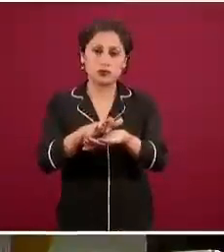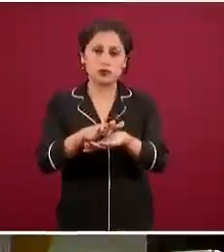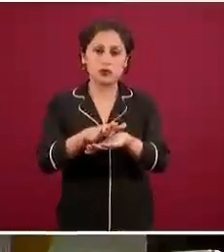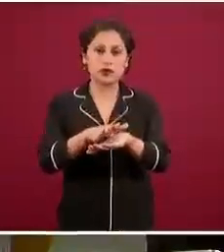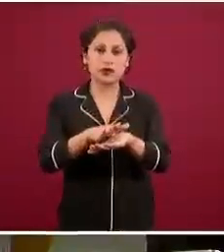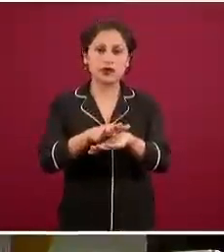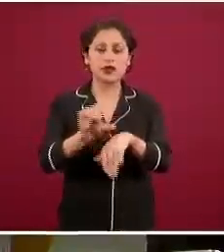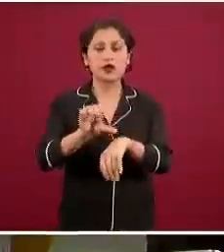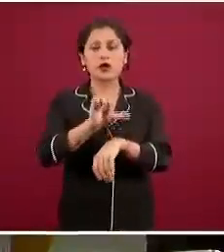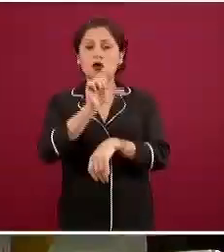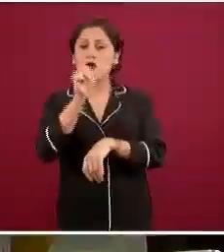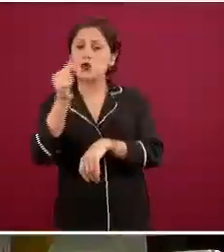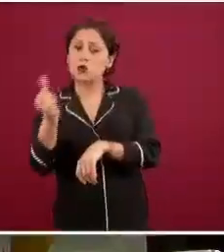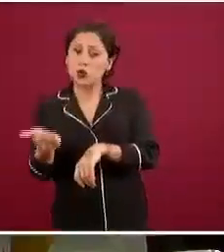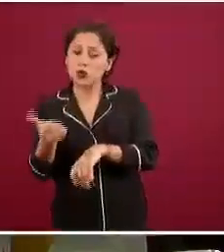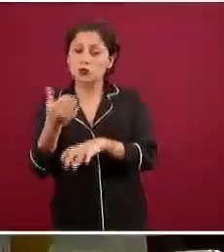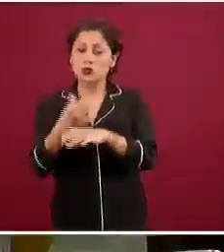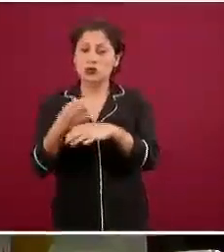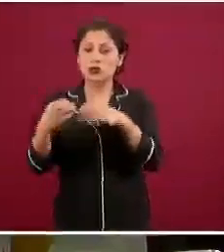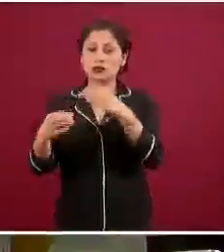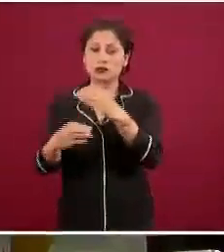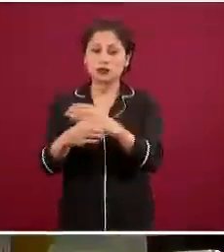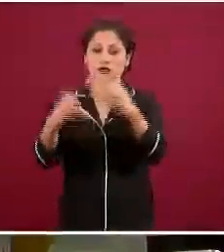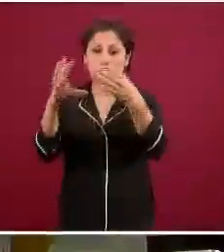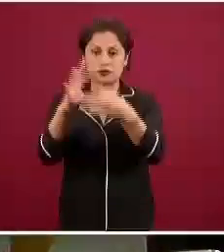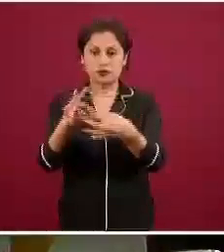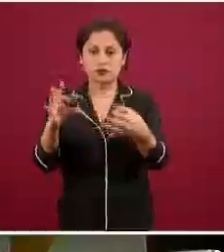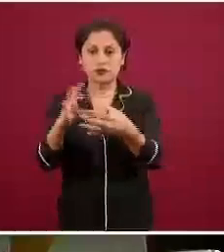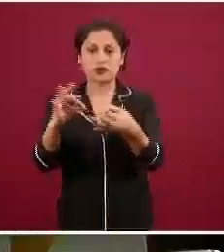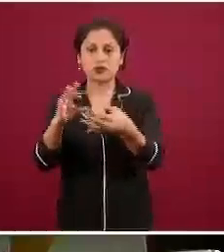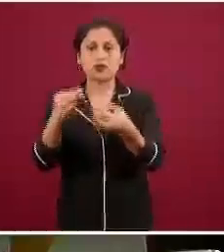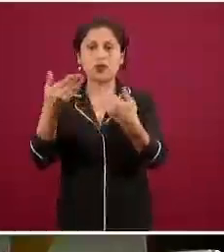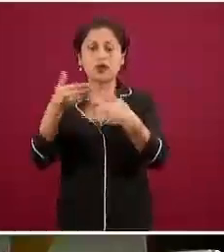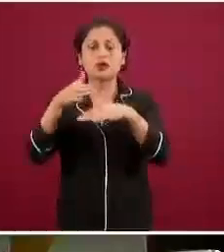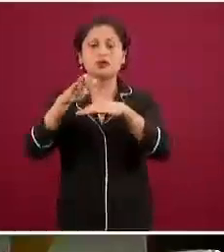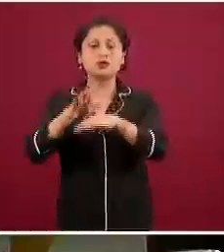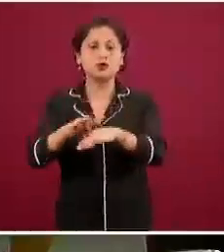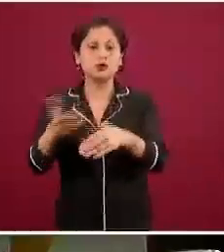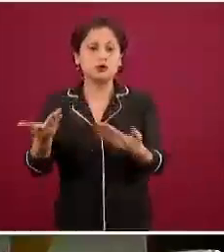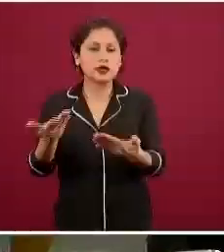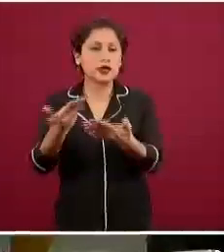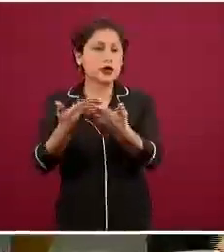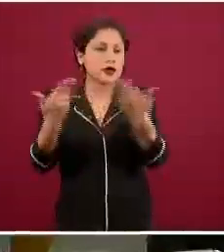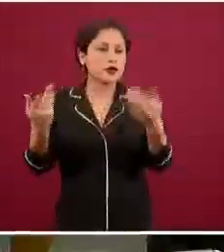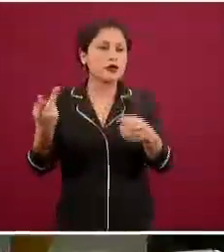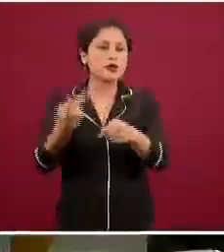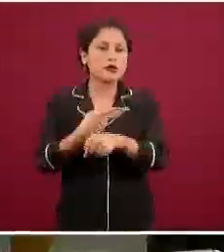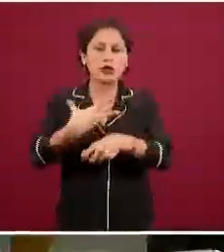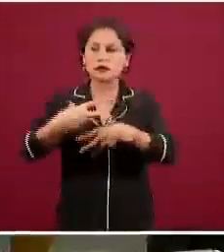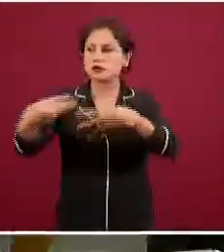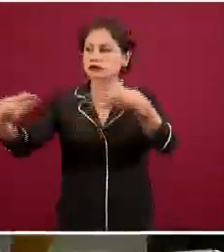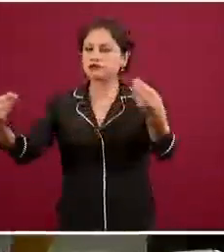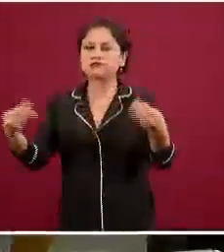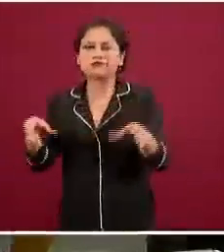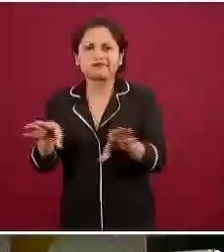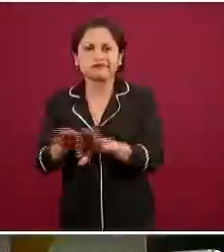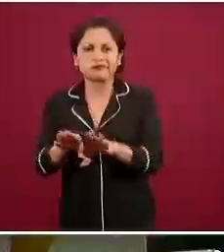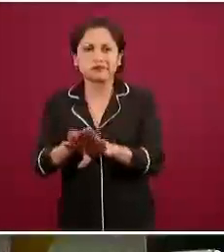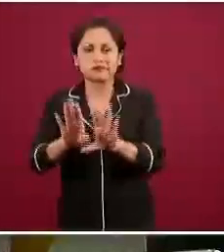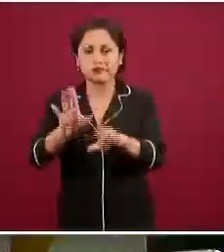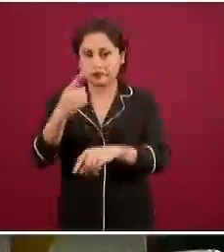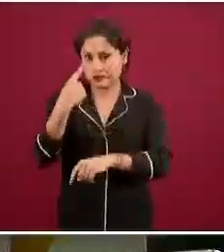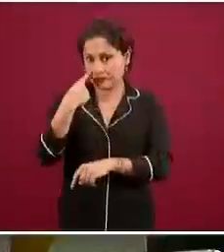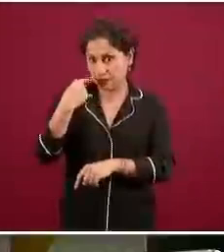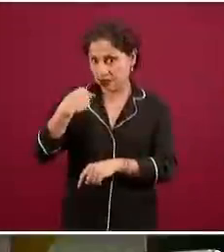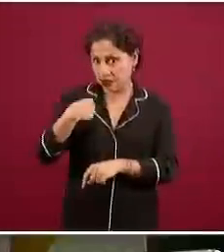otros elementos que informan sobre lo que está ocurriendo con la epidemia. Y aquí quisiera empezar